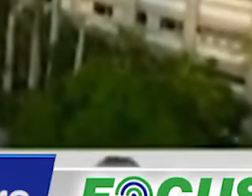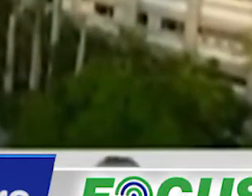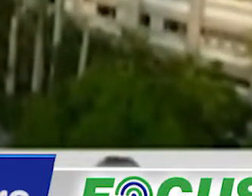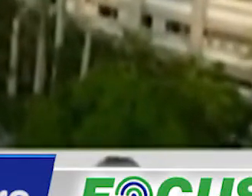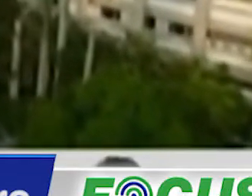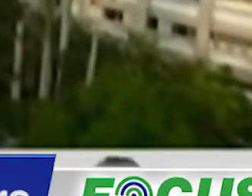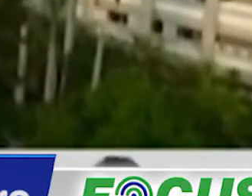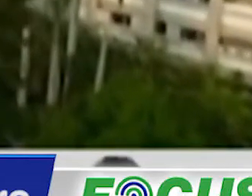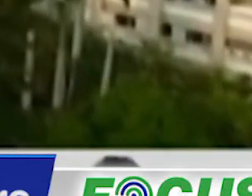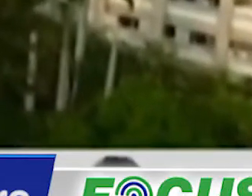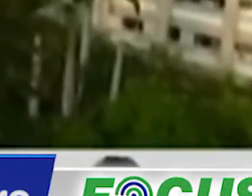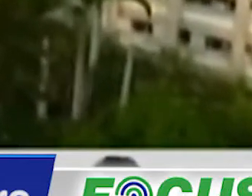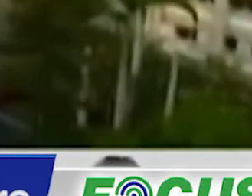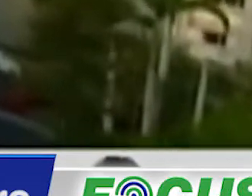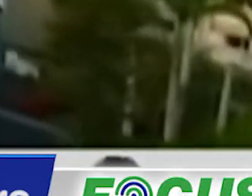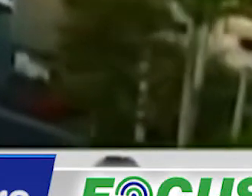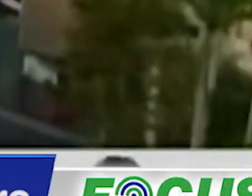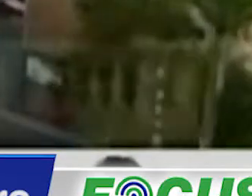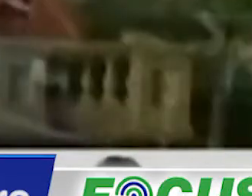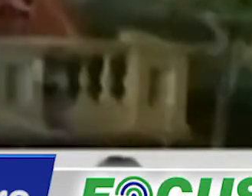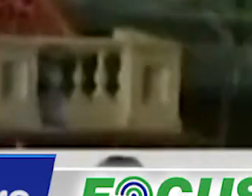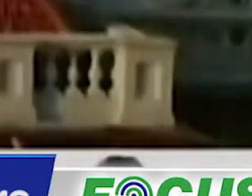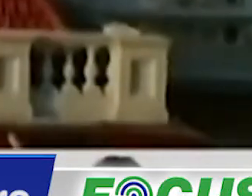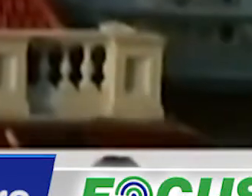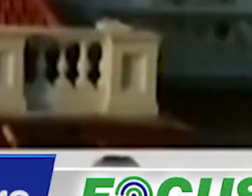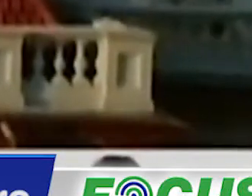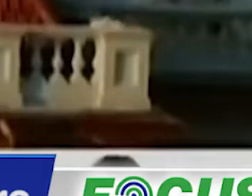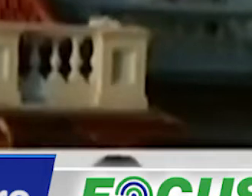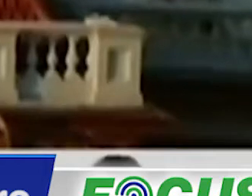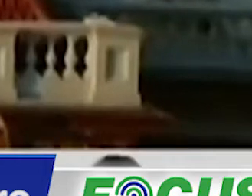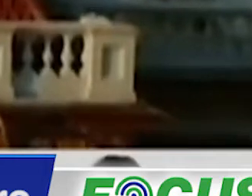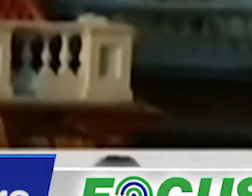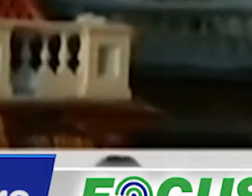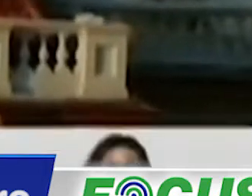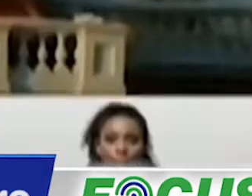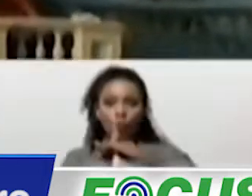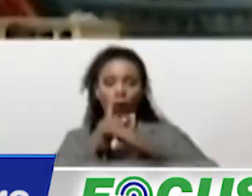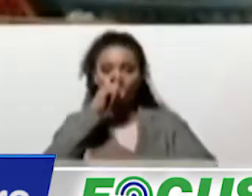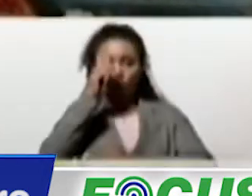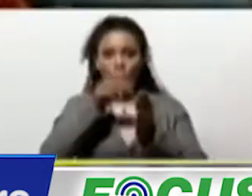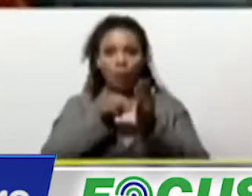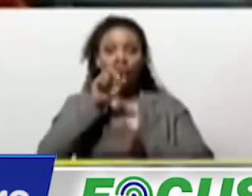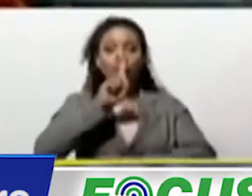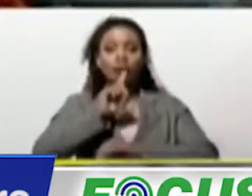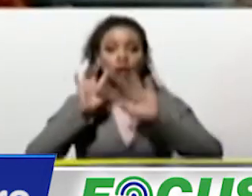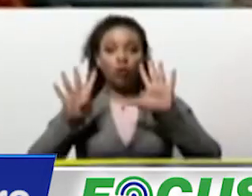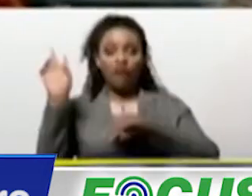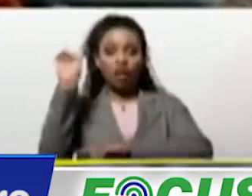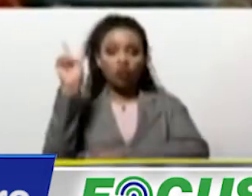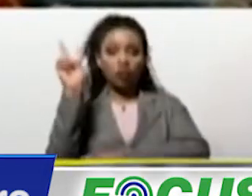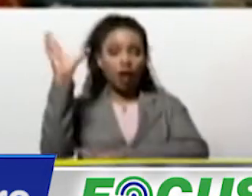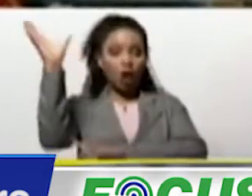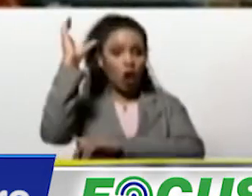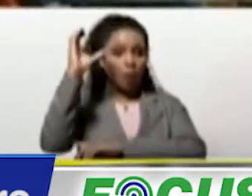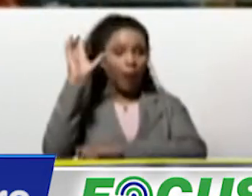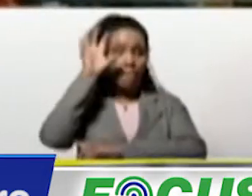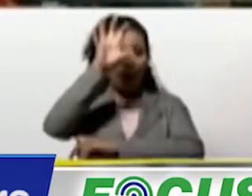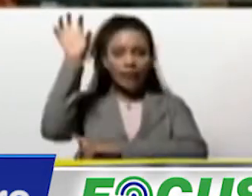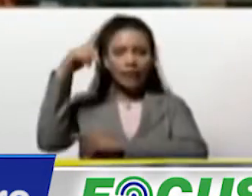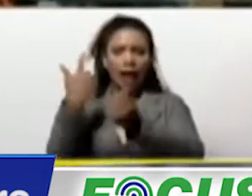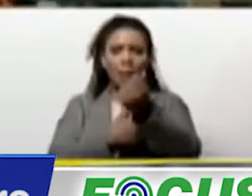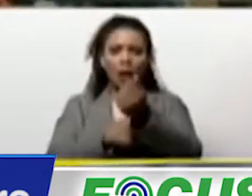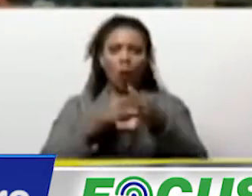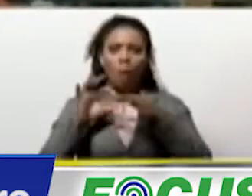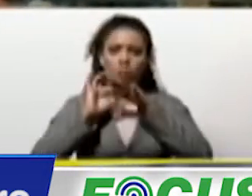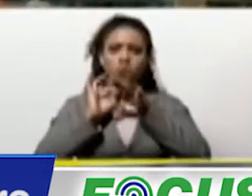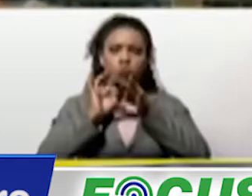paso trascendental en el reinicio de las relaciones diplomáticas congeladas en el año 2019. Venezuela y Colombia son naciones hermanas que